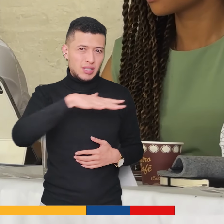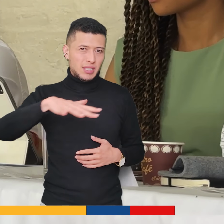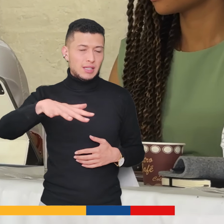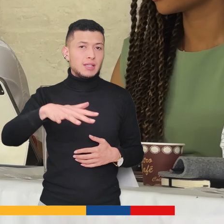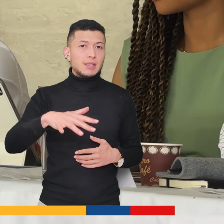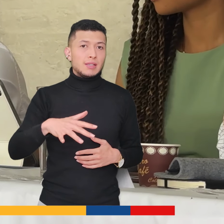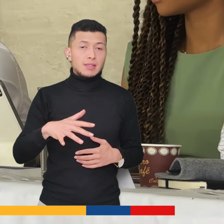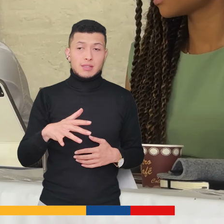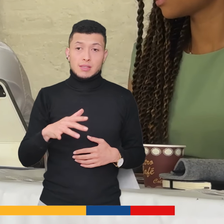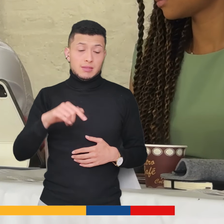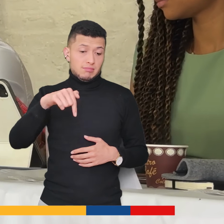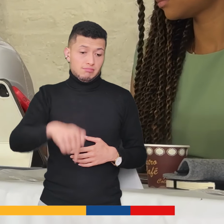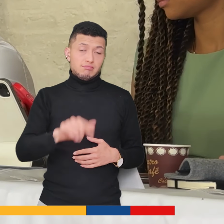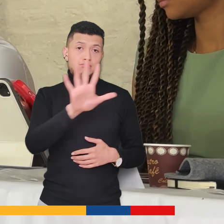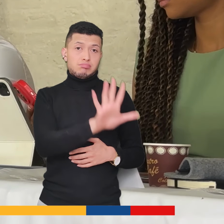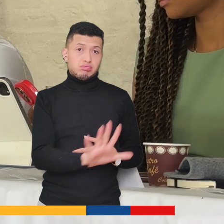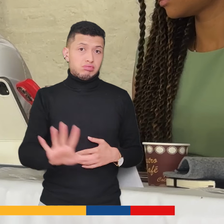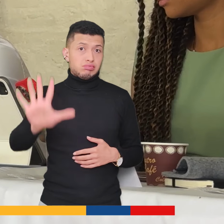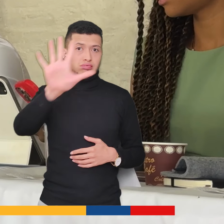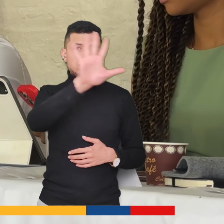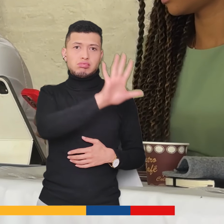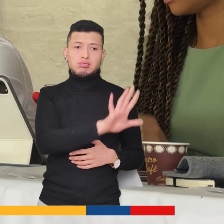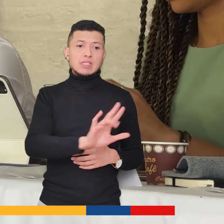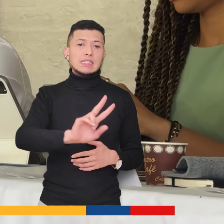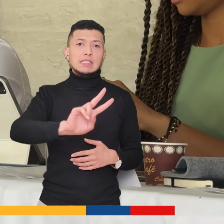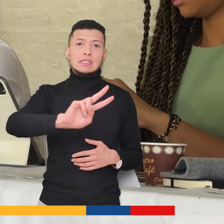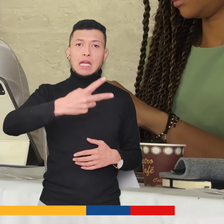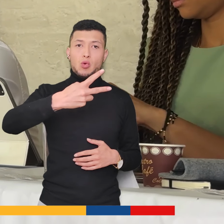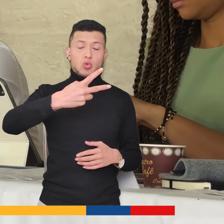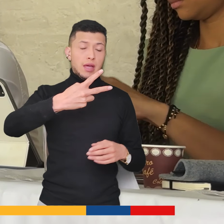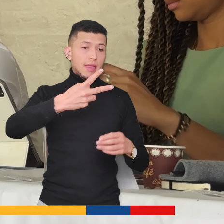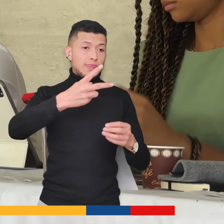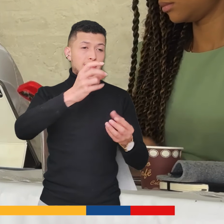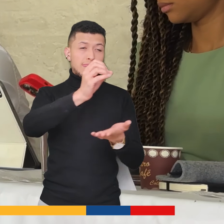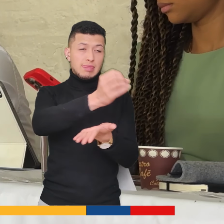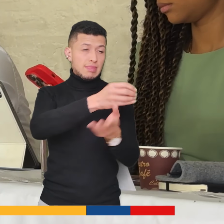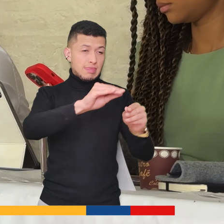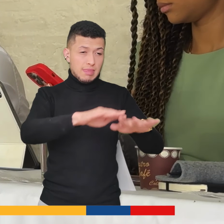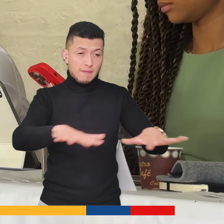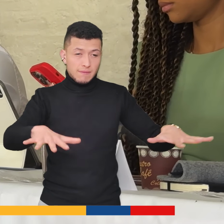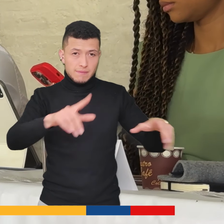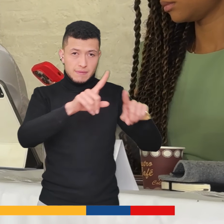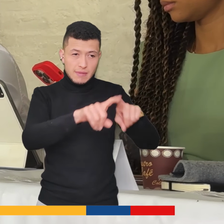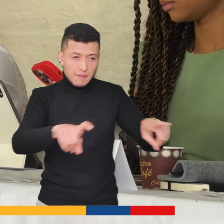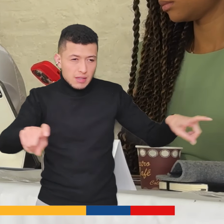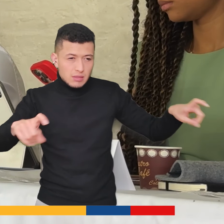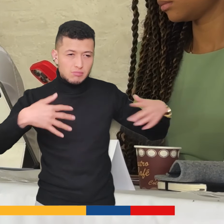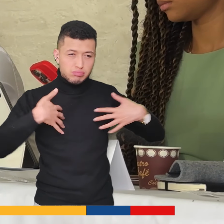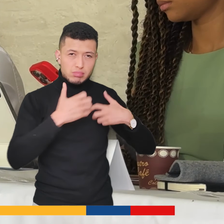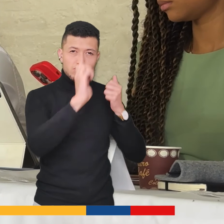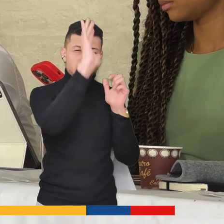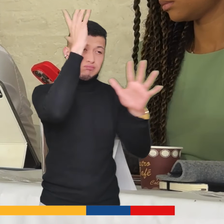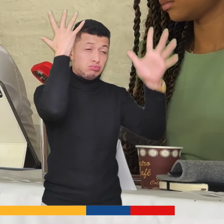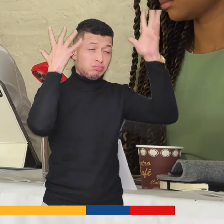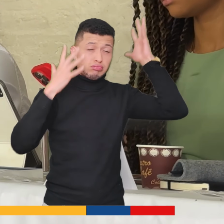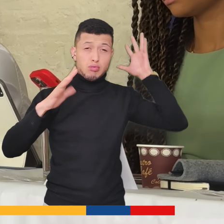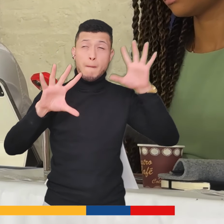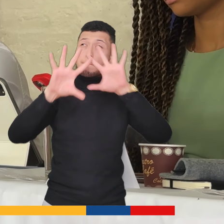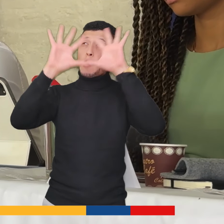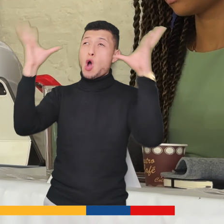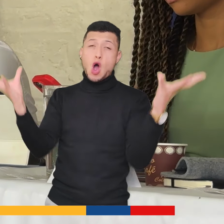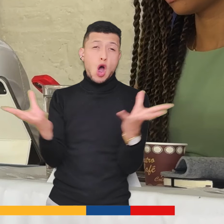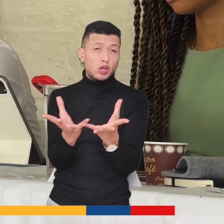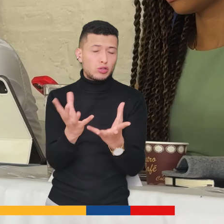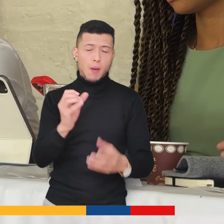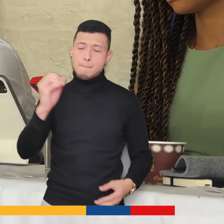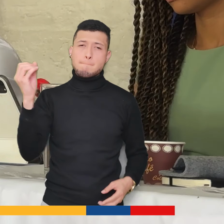siendo la segunda región más biodiversa del planeta, nos permita